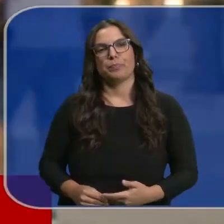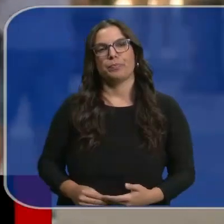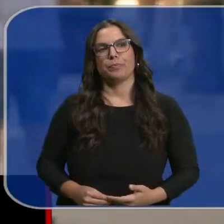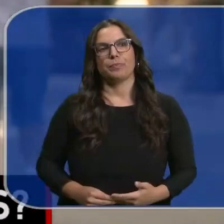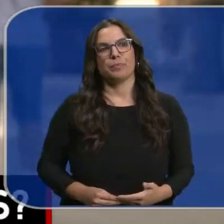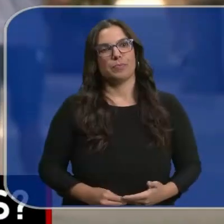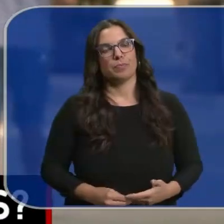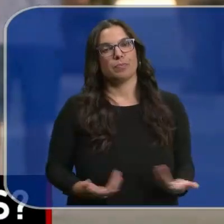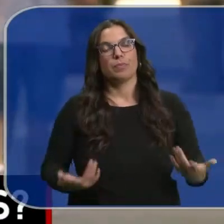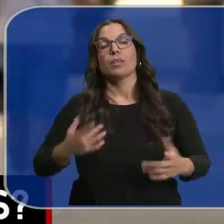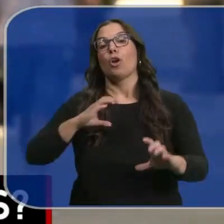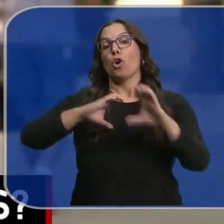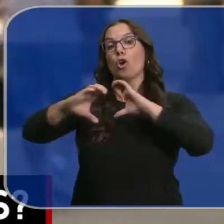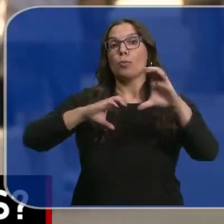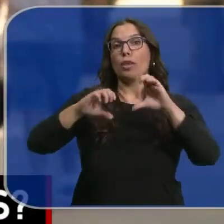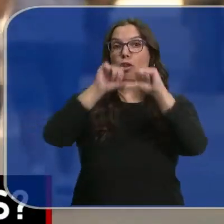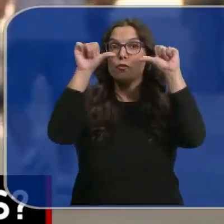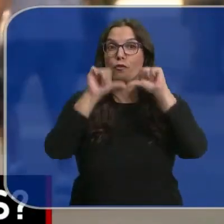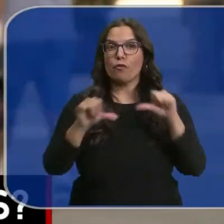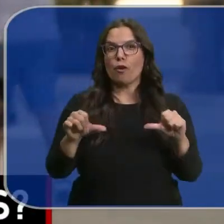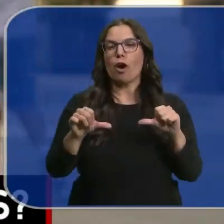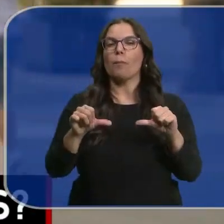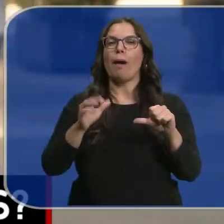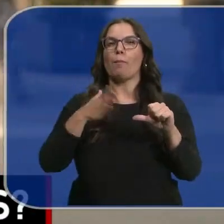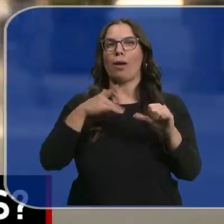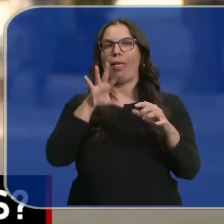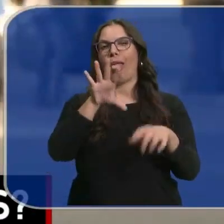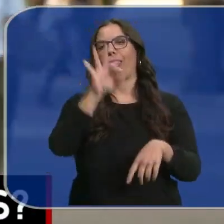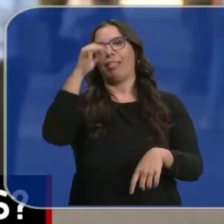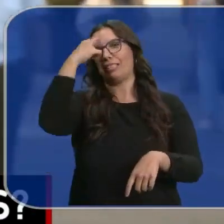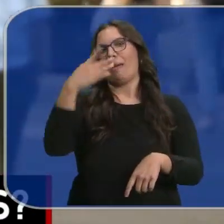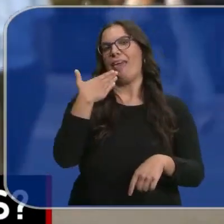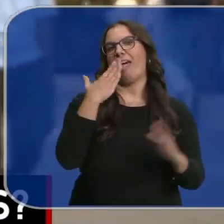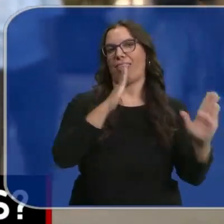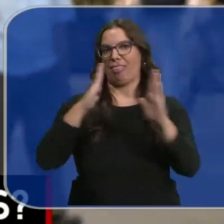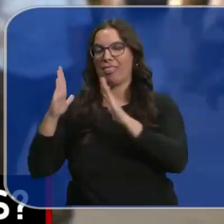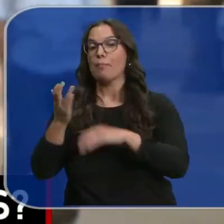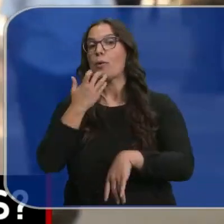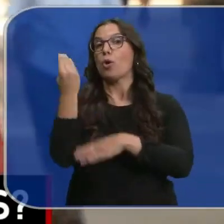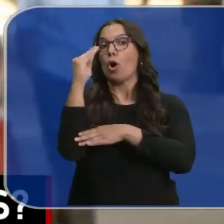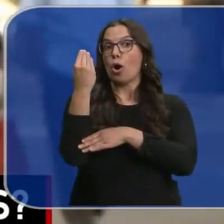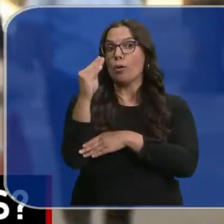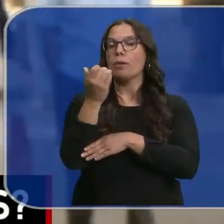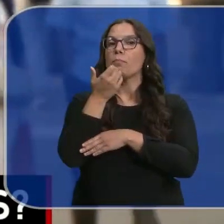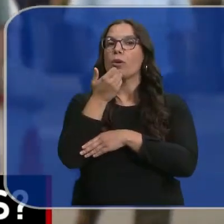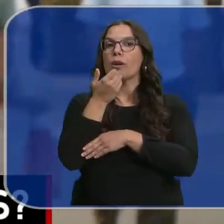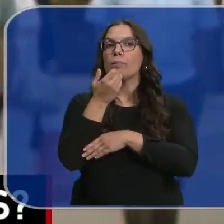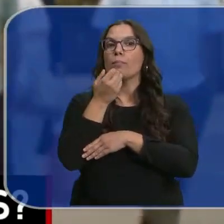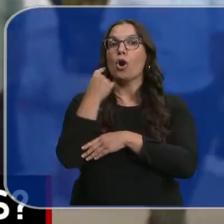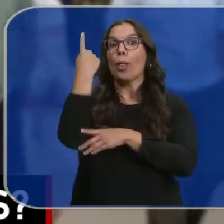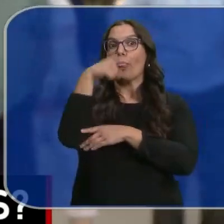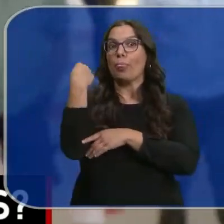La manera en la que nos comunicamos puede definir la generación a la que pertenecemos. Por ejemplo, los más jóvenes están dejando de utilizar